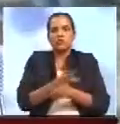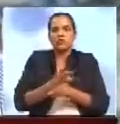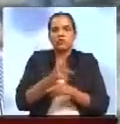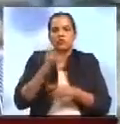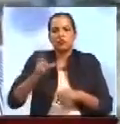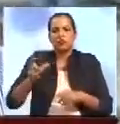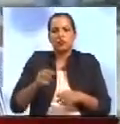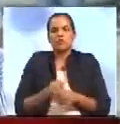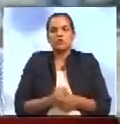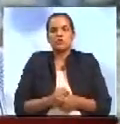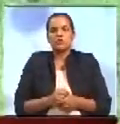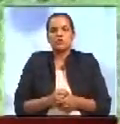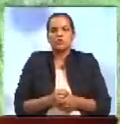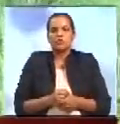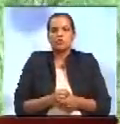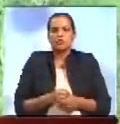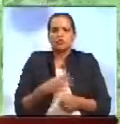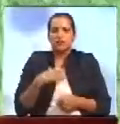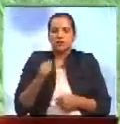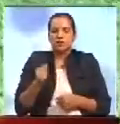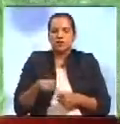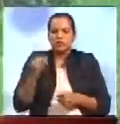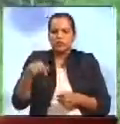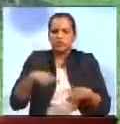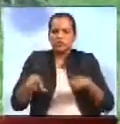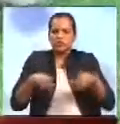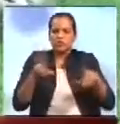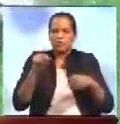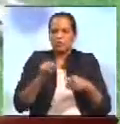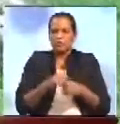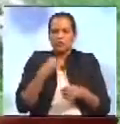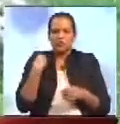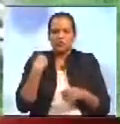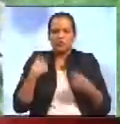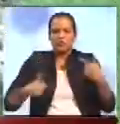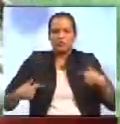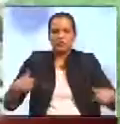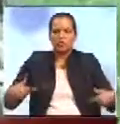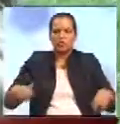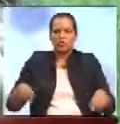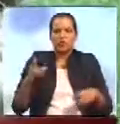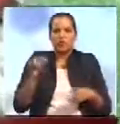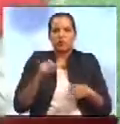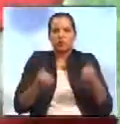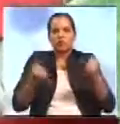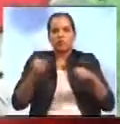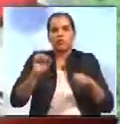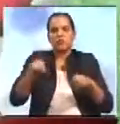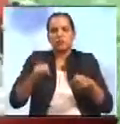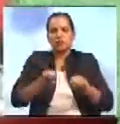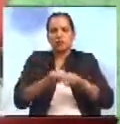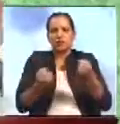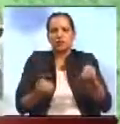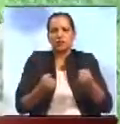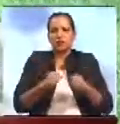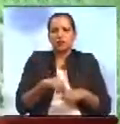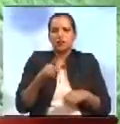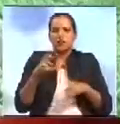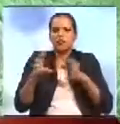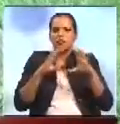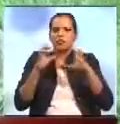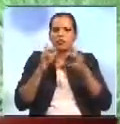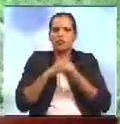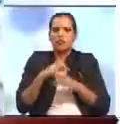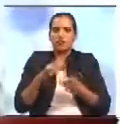de conductores. En el hecho no se registraron personas heridas, solo daños materiales. Los conductores de ambos vehículos llegaron a un